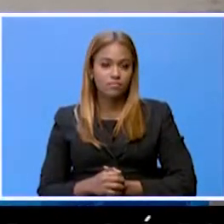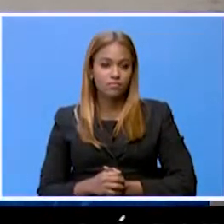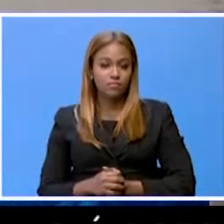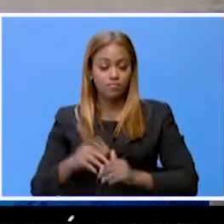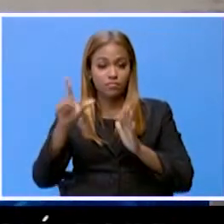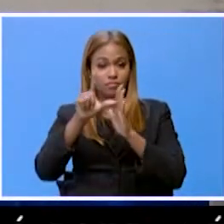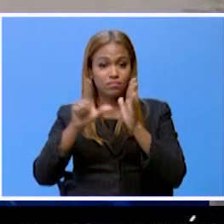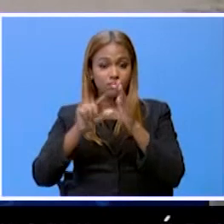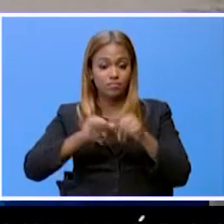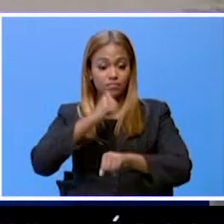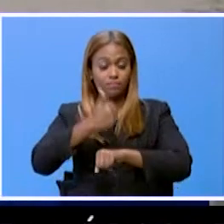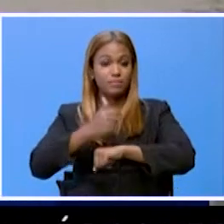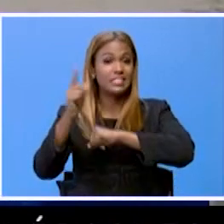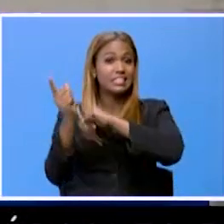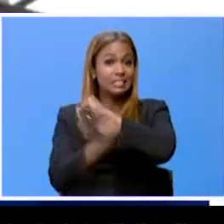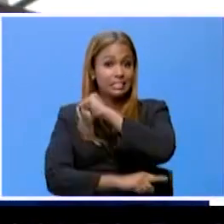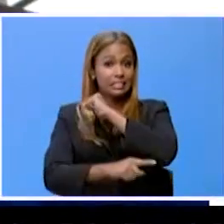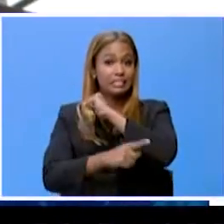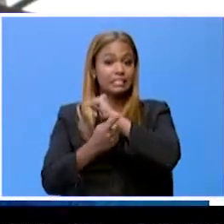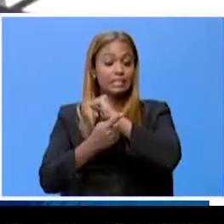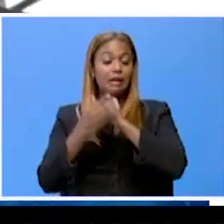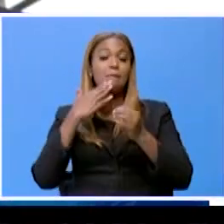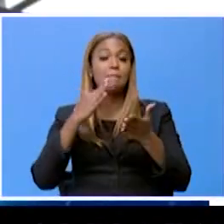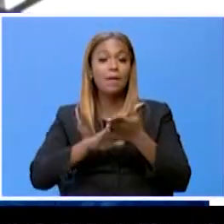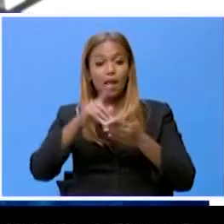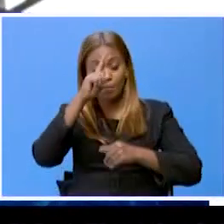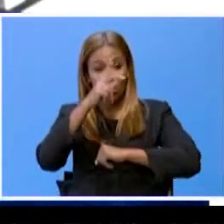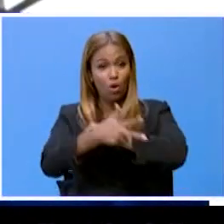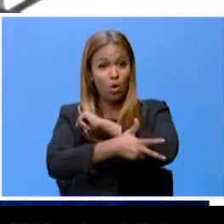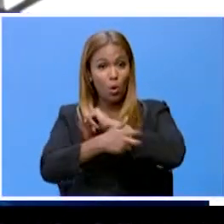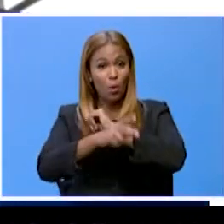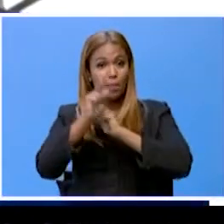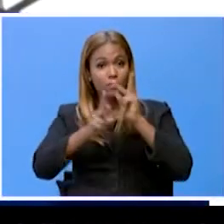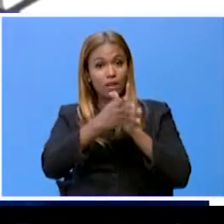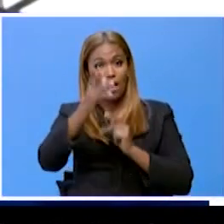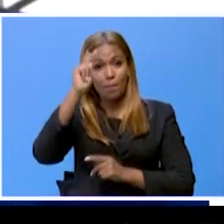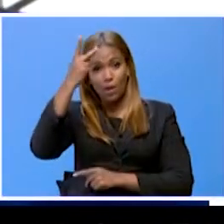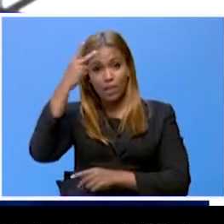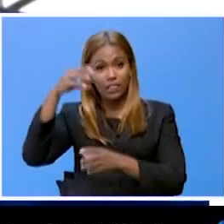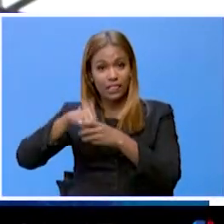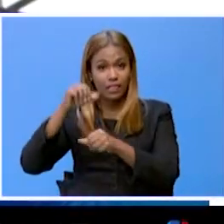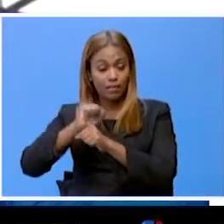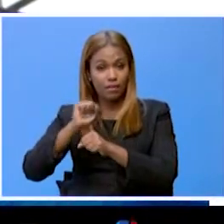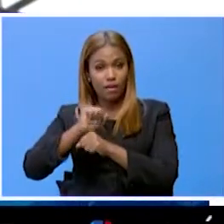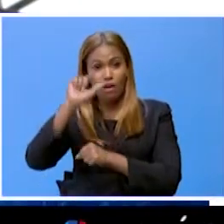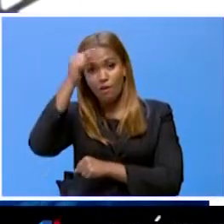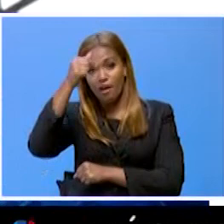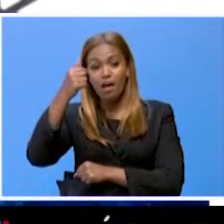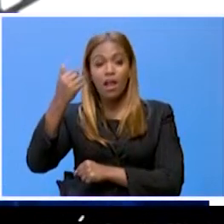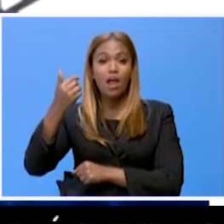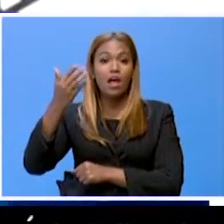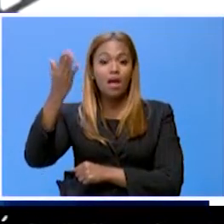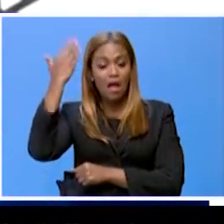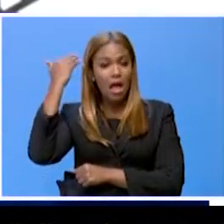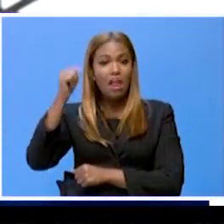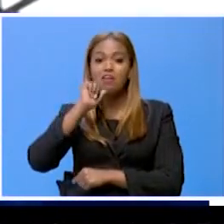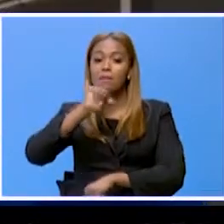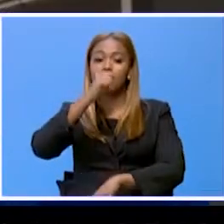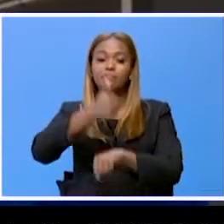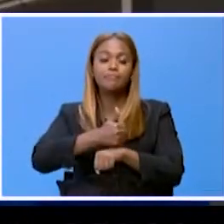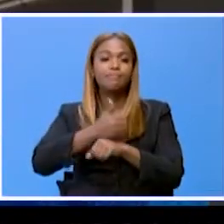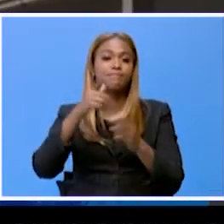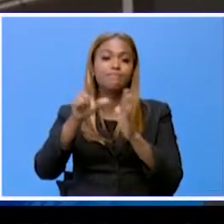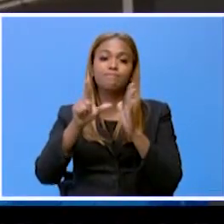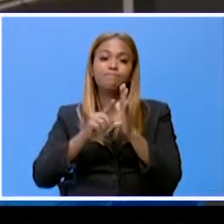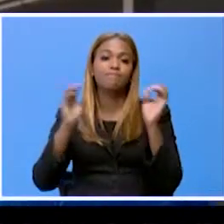ley establece sanciones penales por corrupción cometida por funcionarios. El gobierno no implementó la ley de manera efectiva y